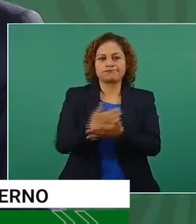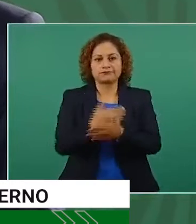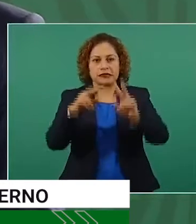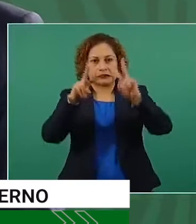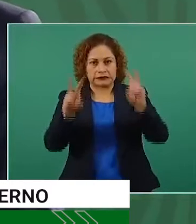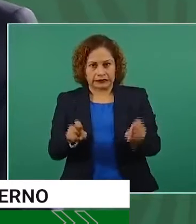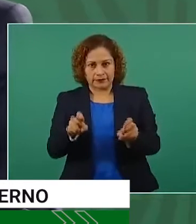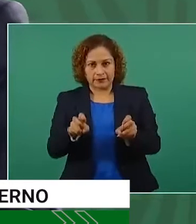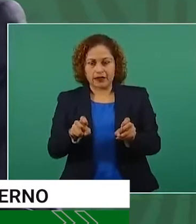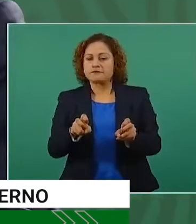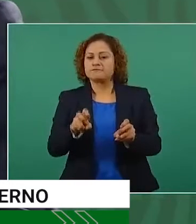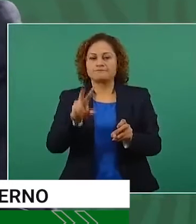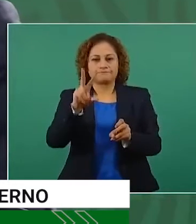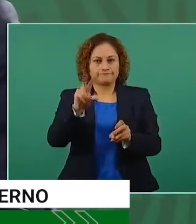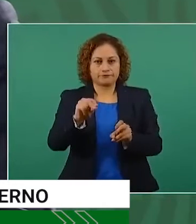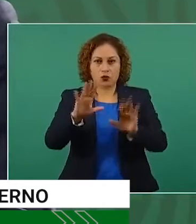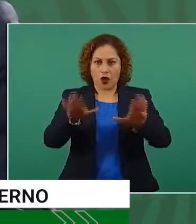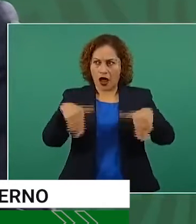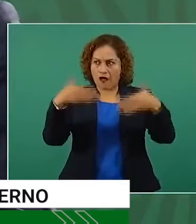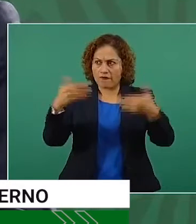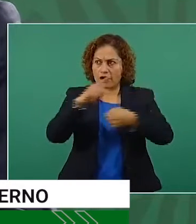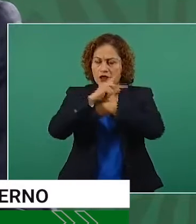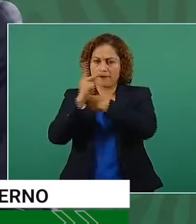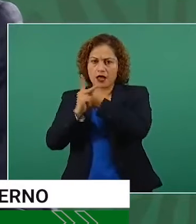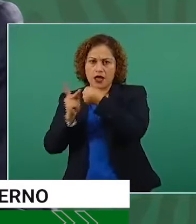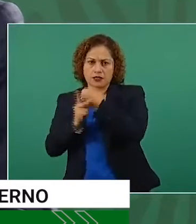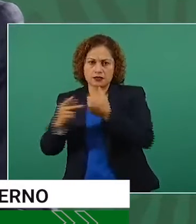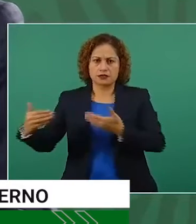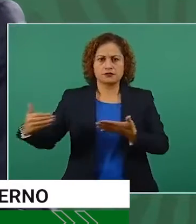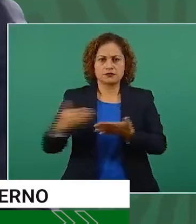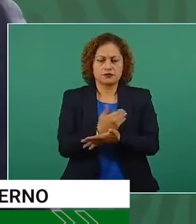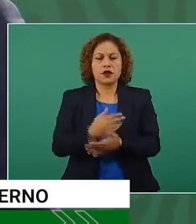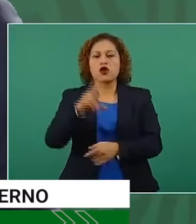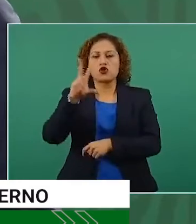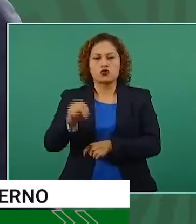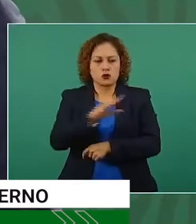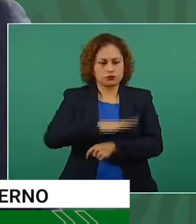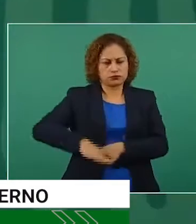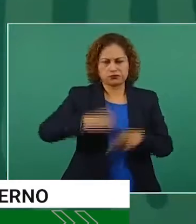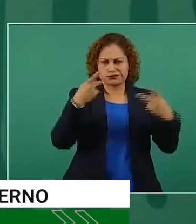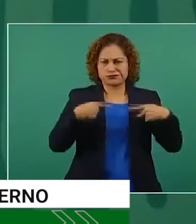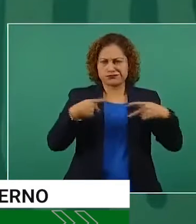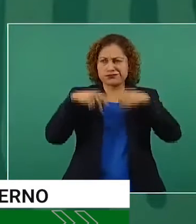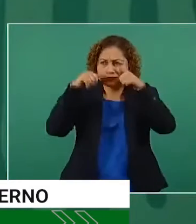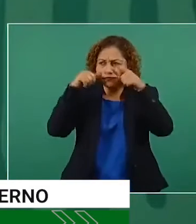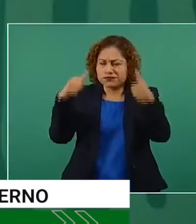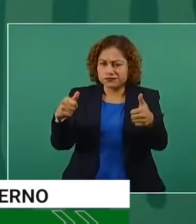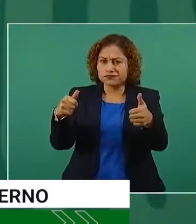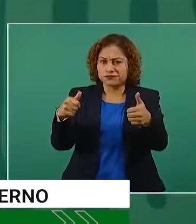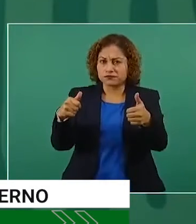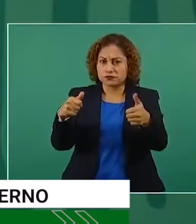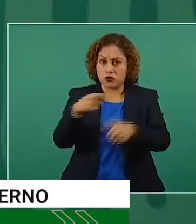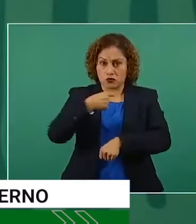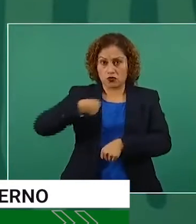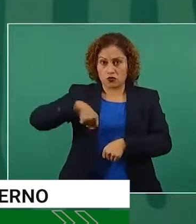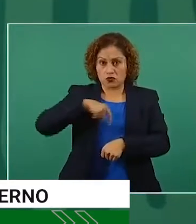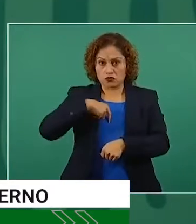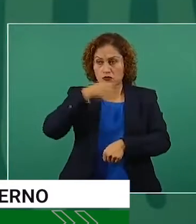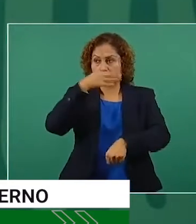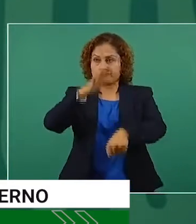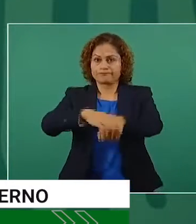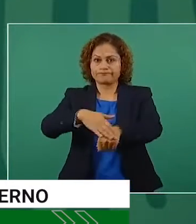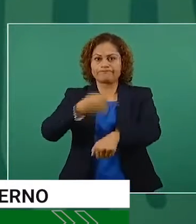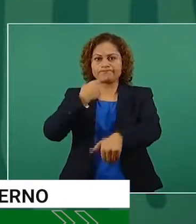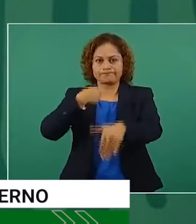seguirá denunciando hasta que el gobierno norteamericano dé una respuesta. Esto que estamos denunciando y que vamos a seguir